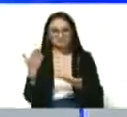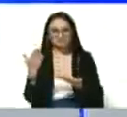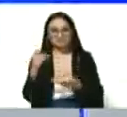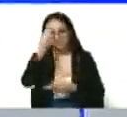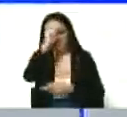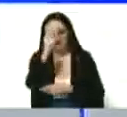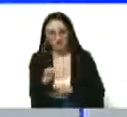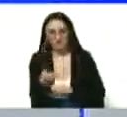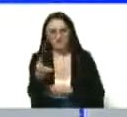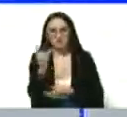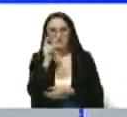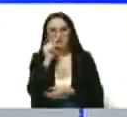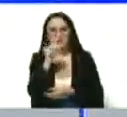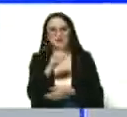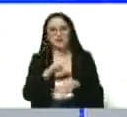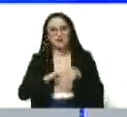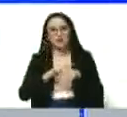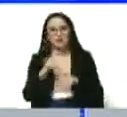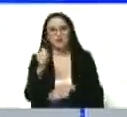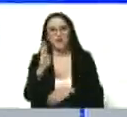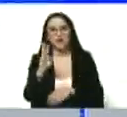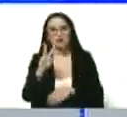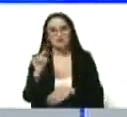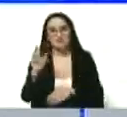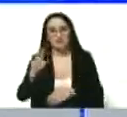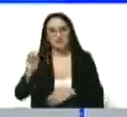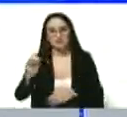doctor Álvaro Silva Calderón.